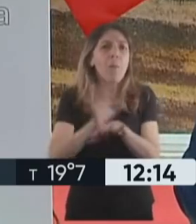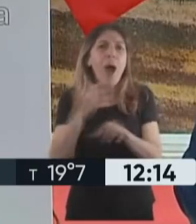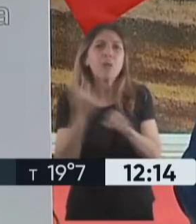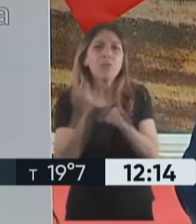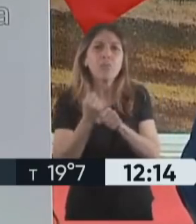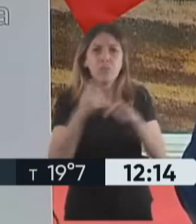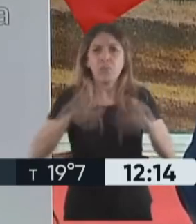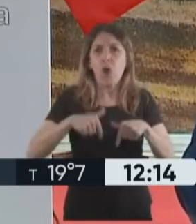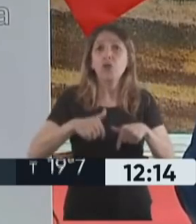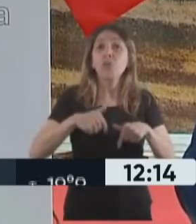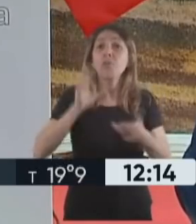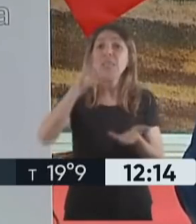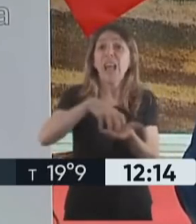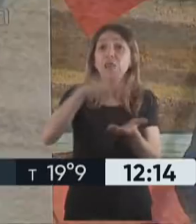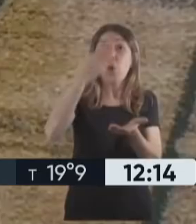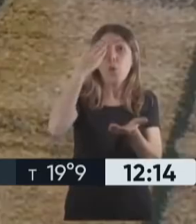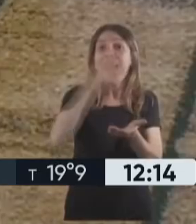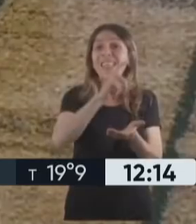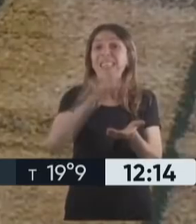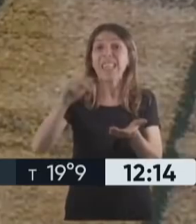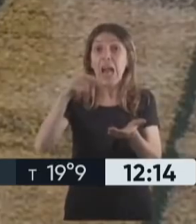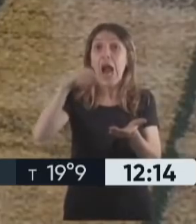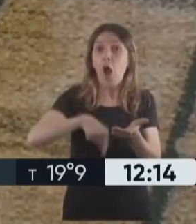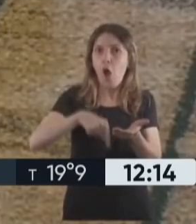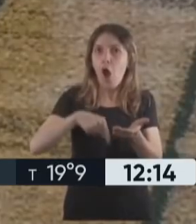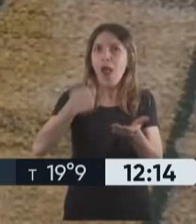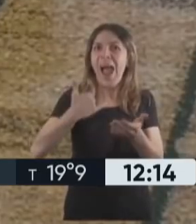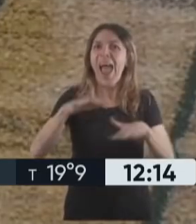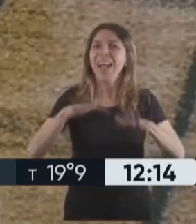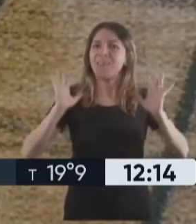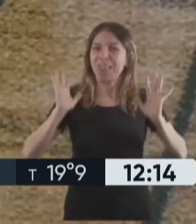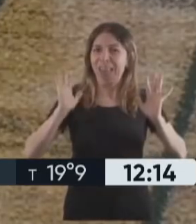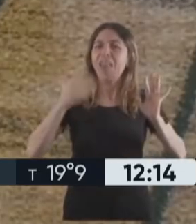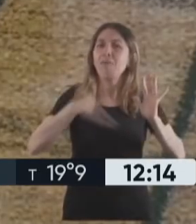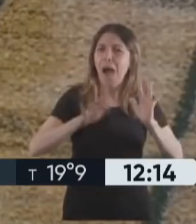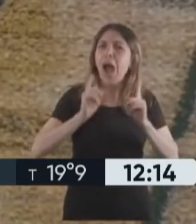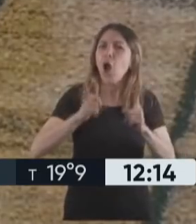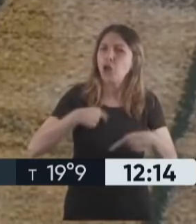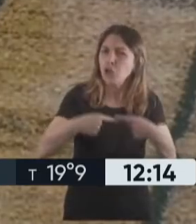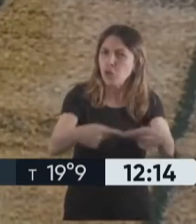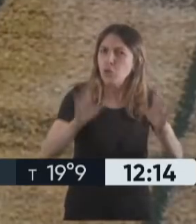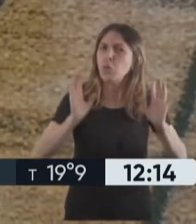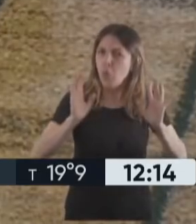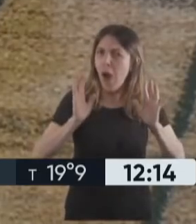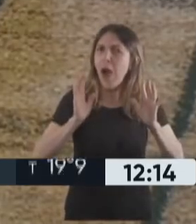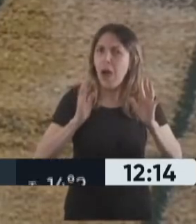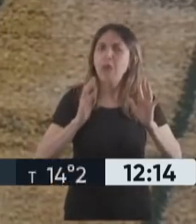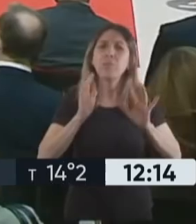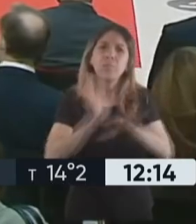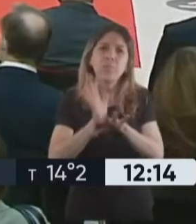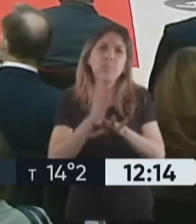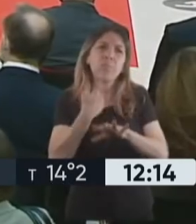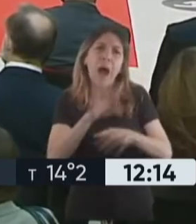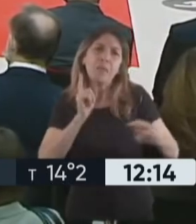día entiendo que en el centro cultural néstor kirchner en donde vamos a seguir desarrollando y sembrando